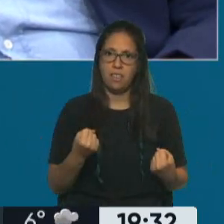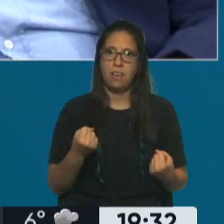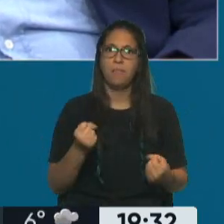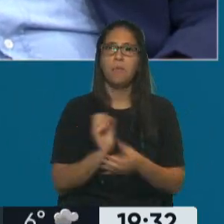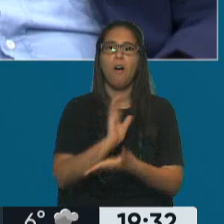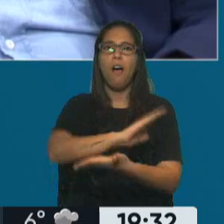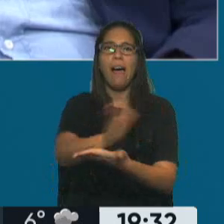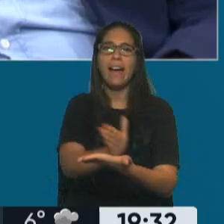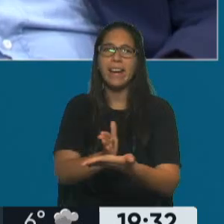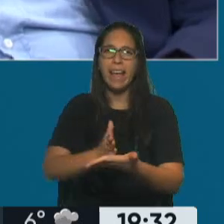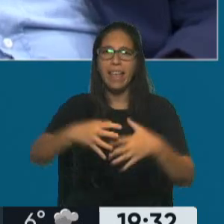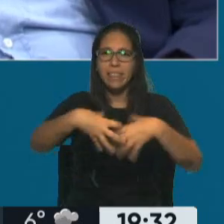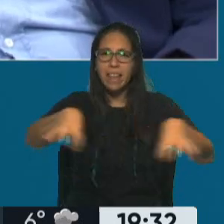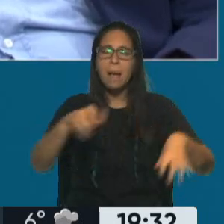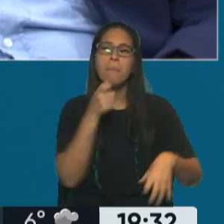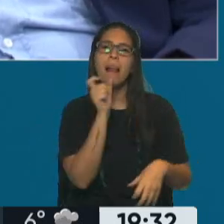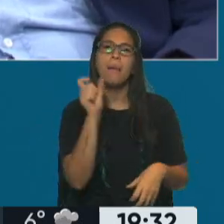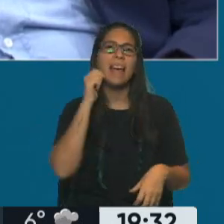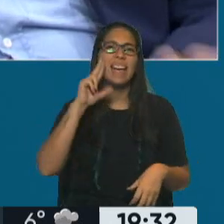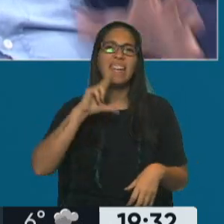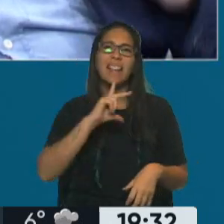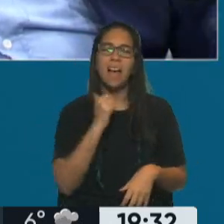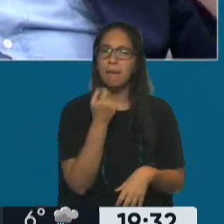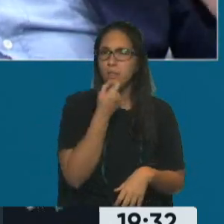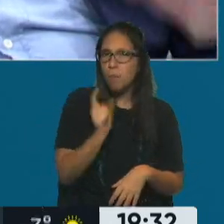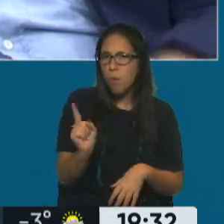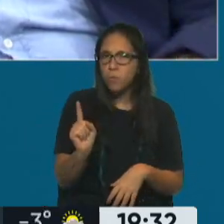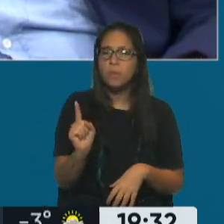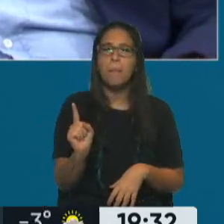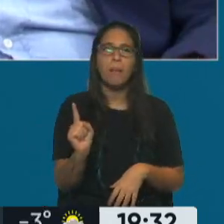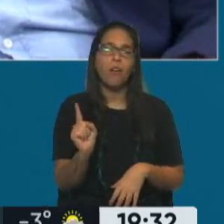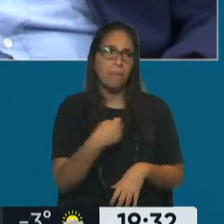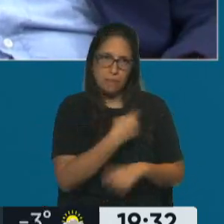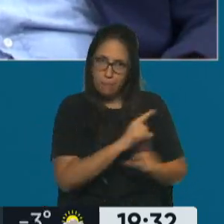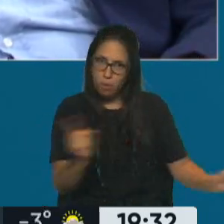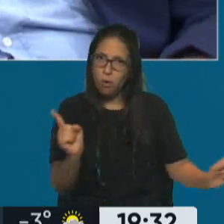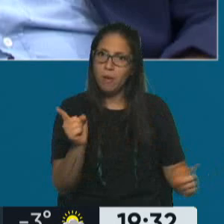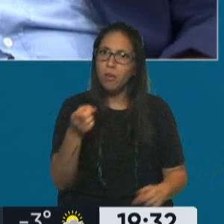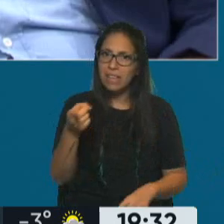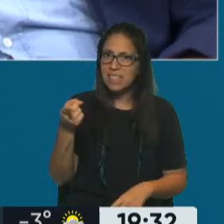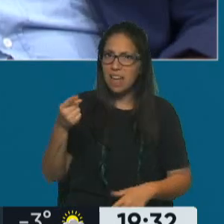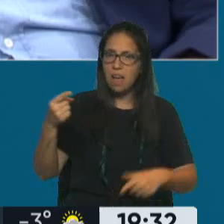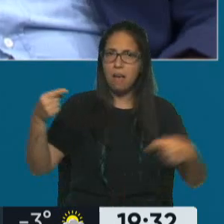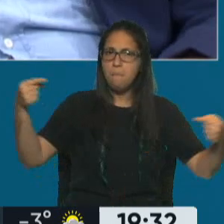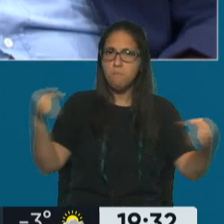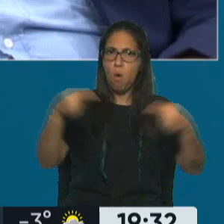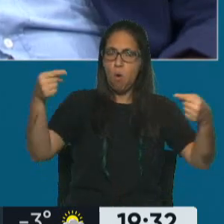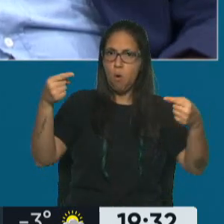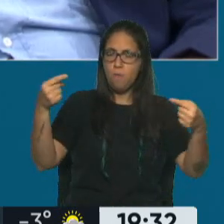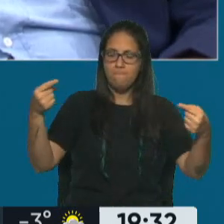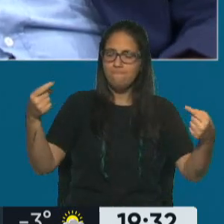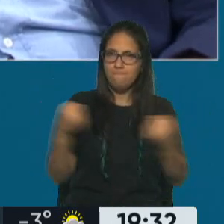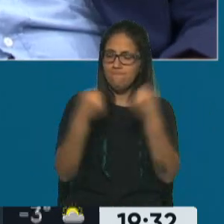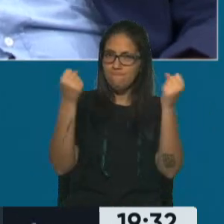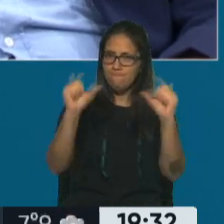es no es una palabra que a mí me guste mucho pero esas diferencias irreconciliables existieron en muchos momentos